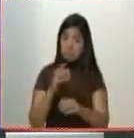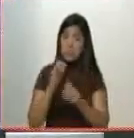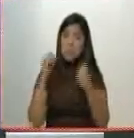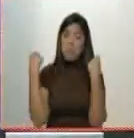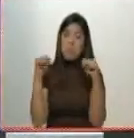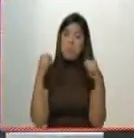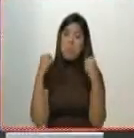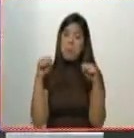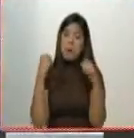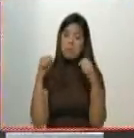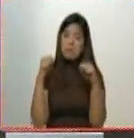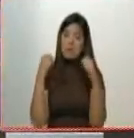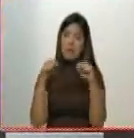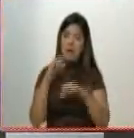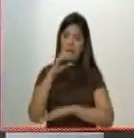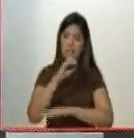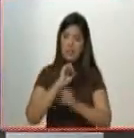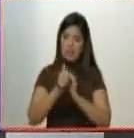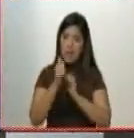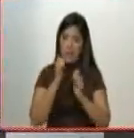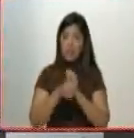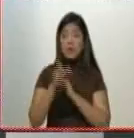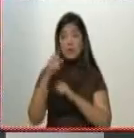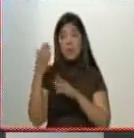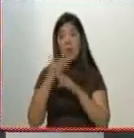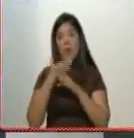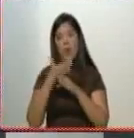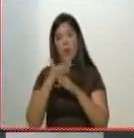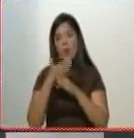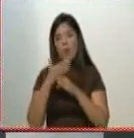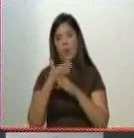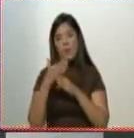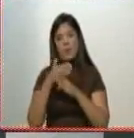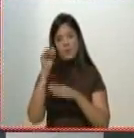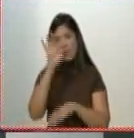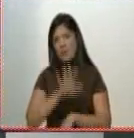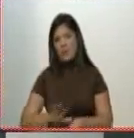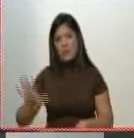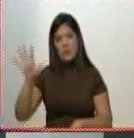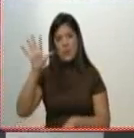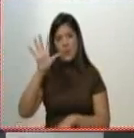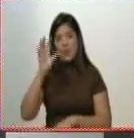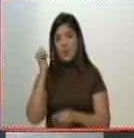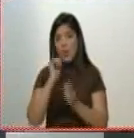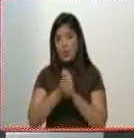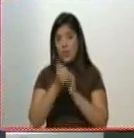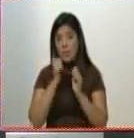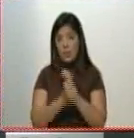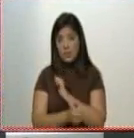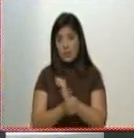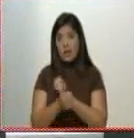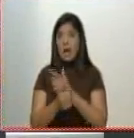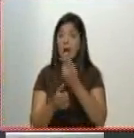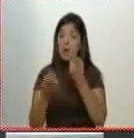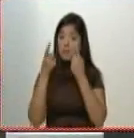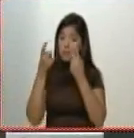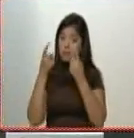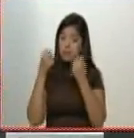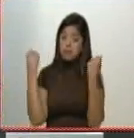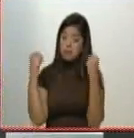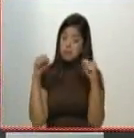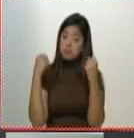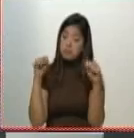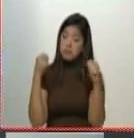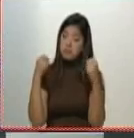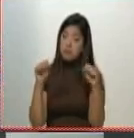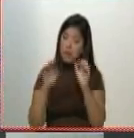disciplinas deportivas y, por supuesto, compartir con el resto de los atletas, recibir conocimientos, seguir llevando el